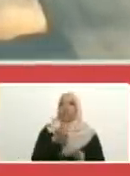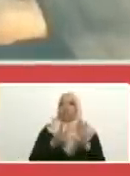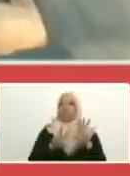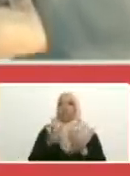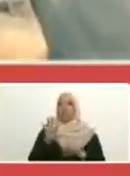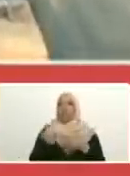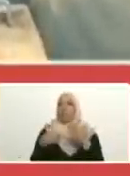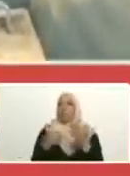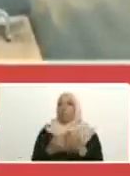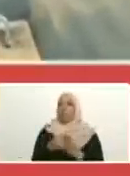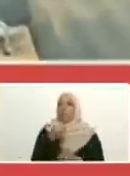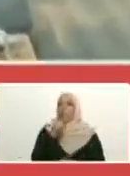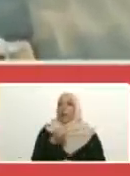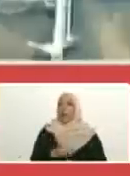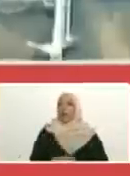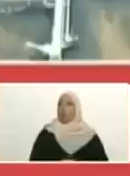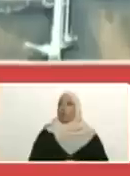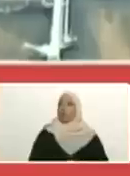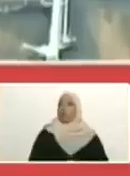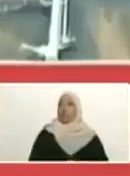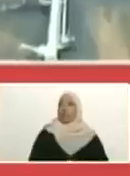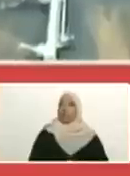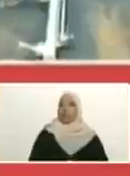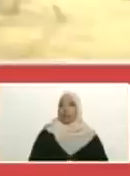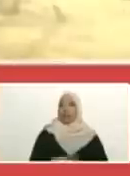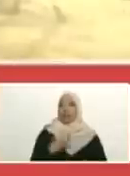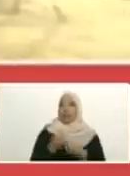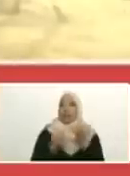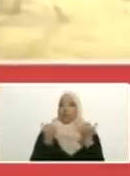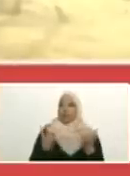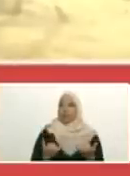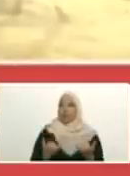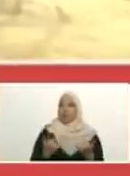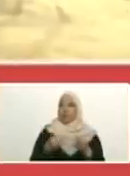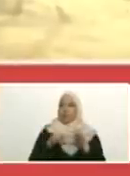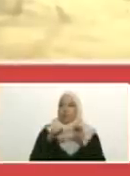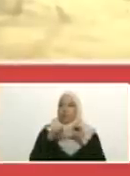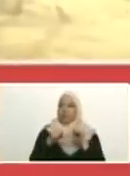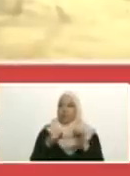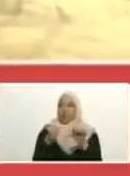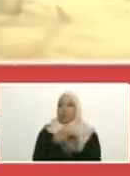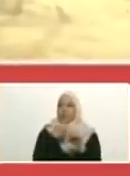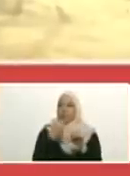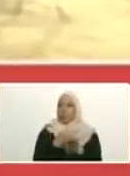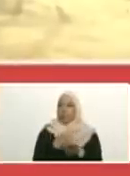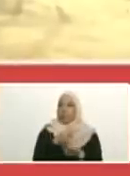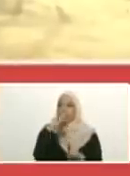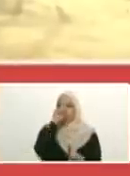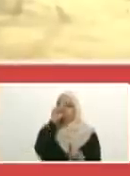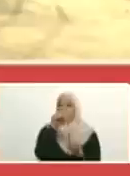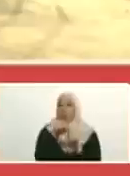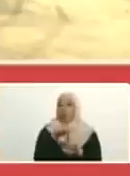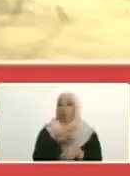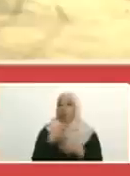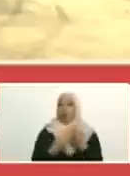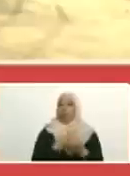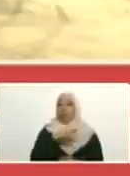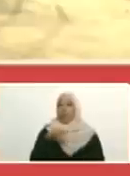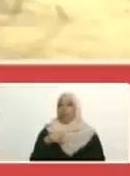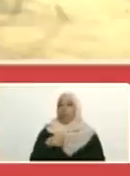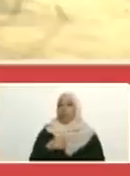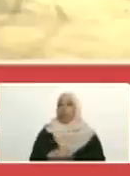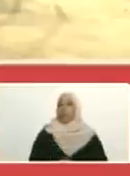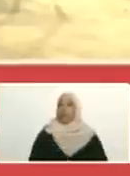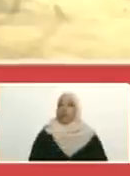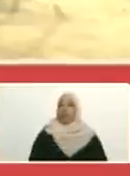463 macollas activadas. Y la meta es seguir creciendo.